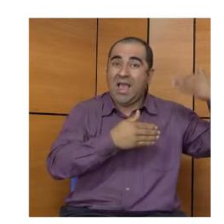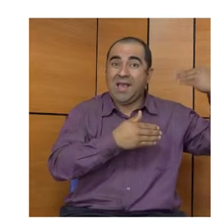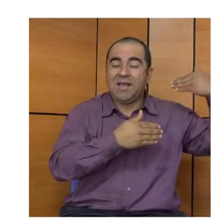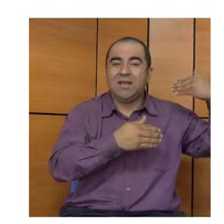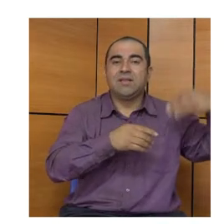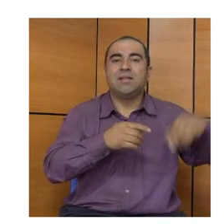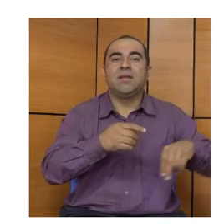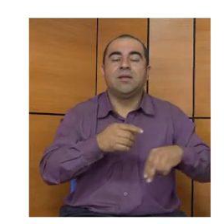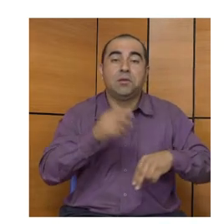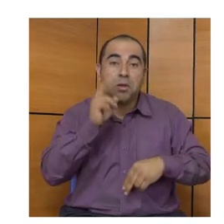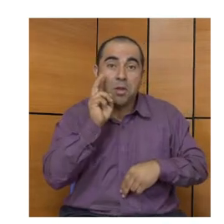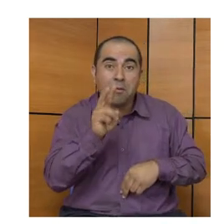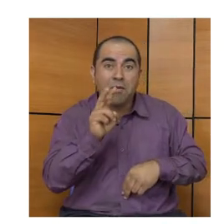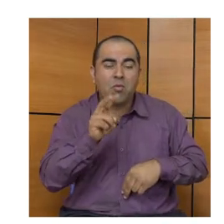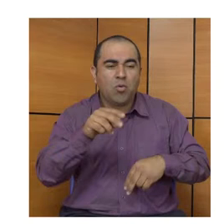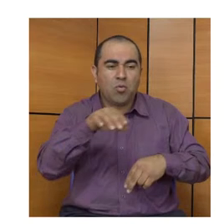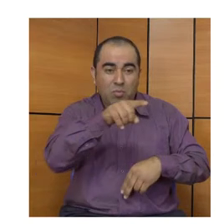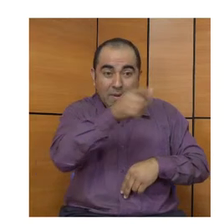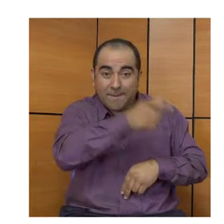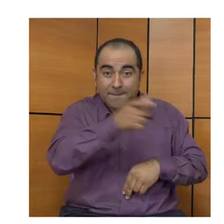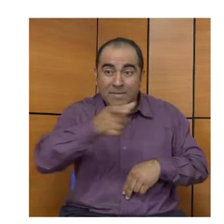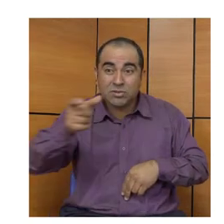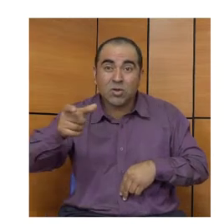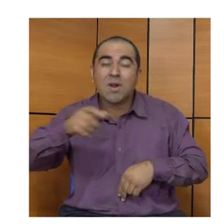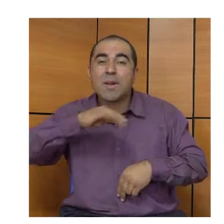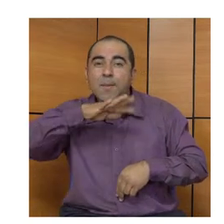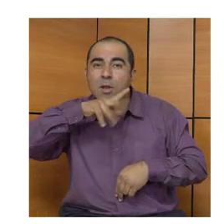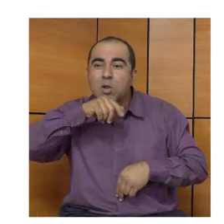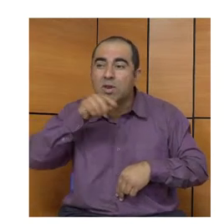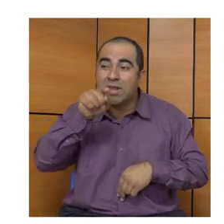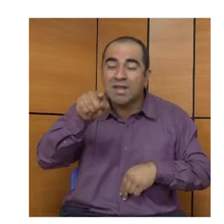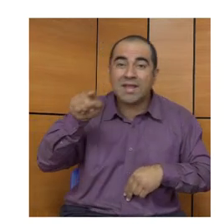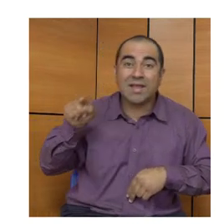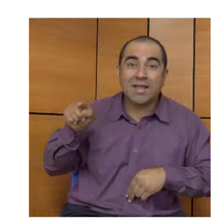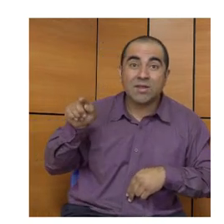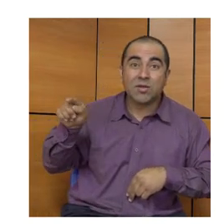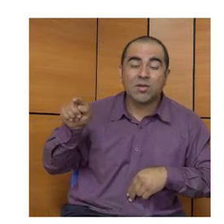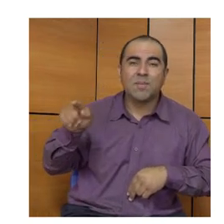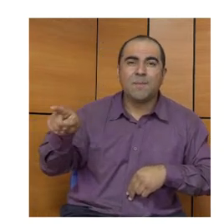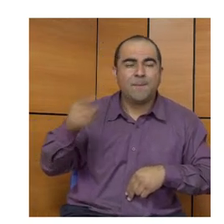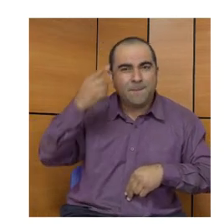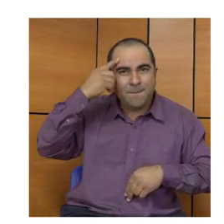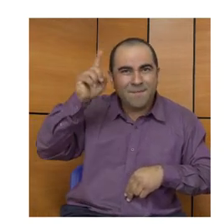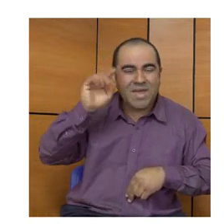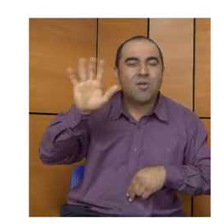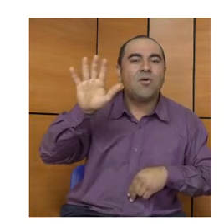hablar en este contexto de las personas mayores, pero